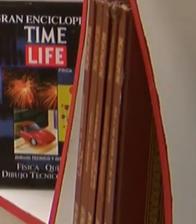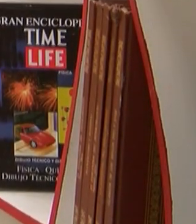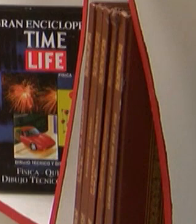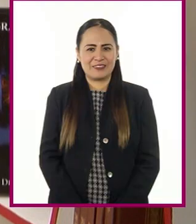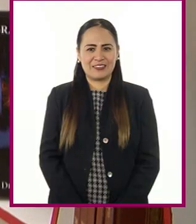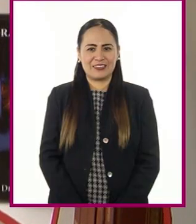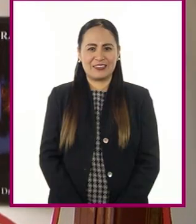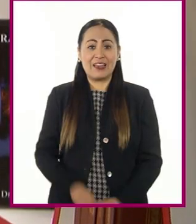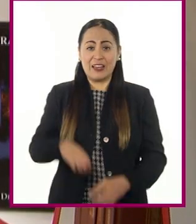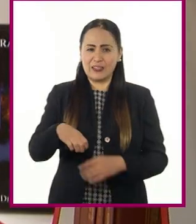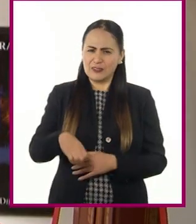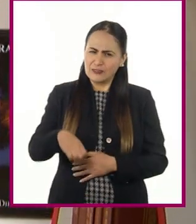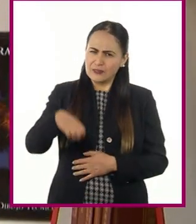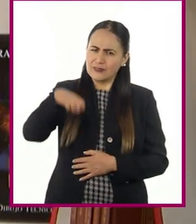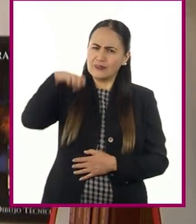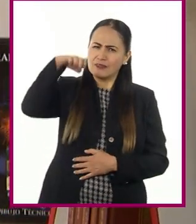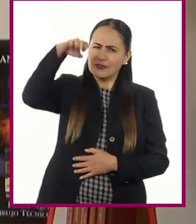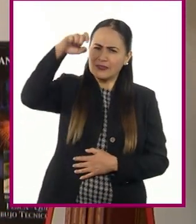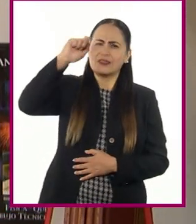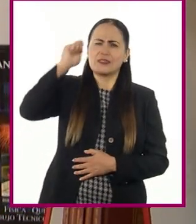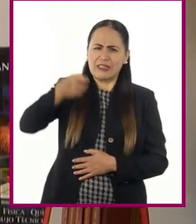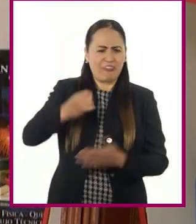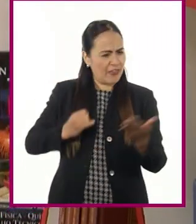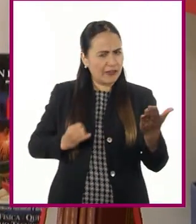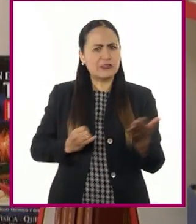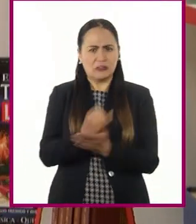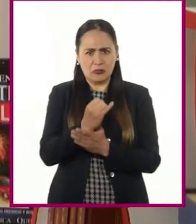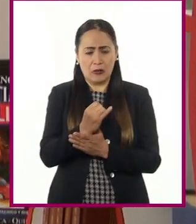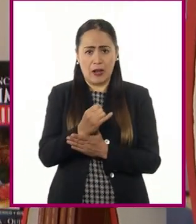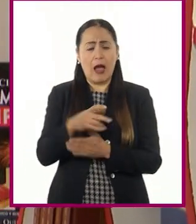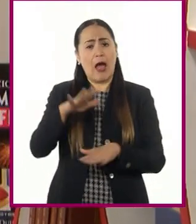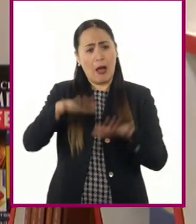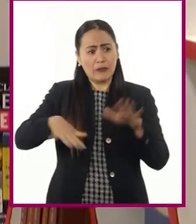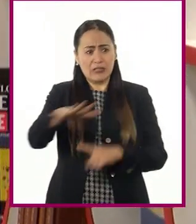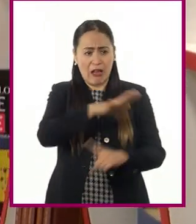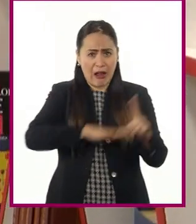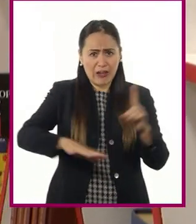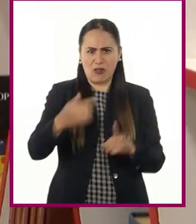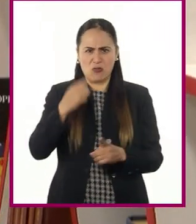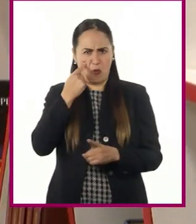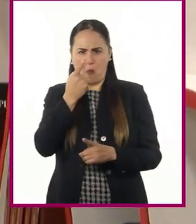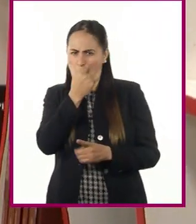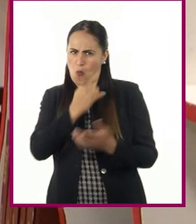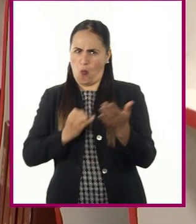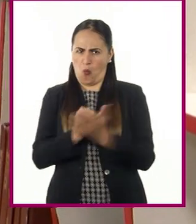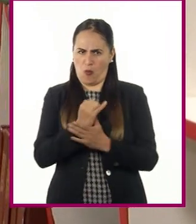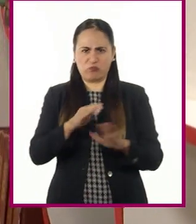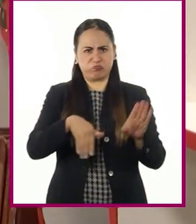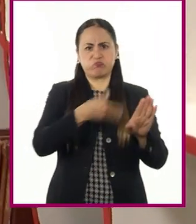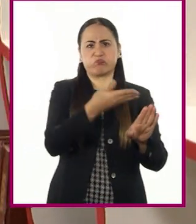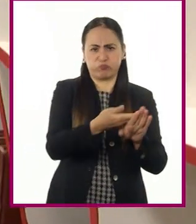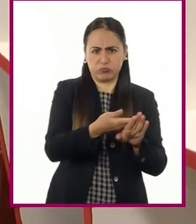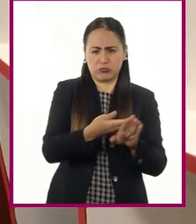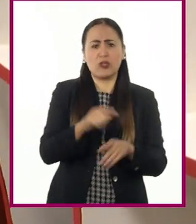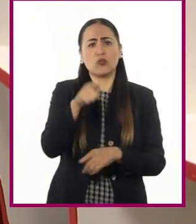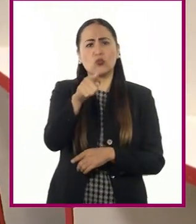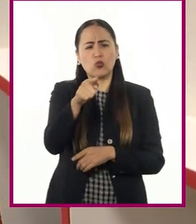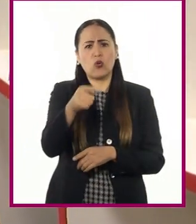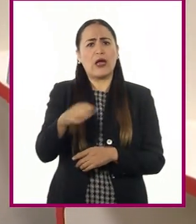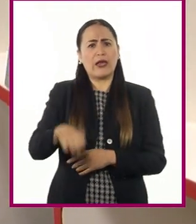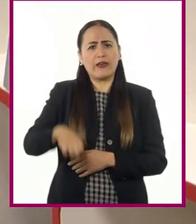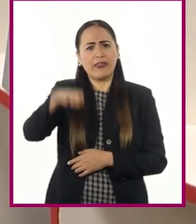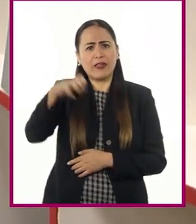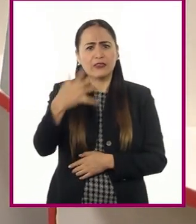Crecer implica tomar decisiones y al hacerlo podemos afectar a quienes nos rodean. Cuando tenían 5 años, ¿quiénes tomaban